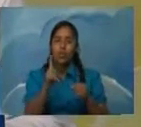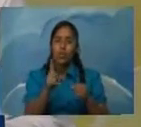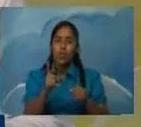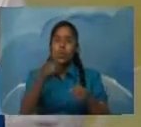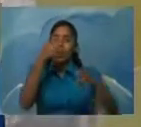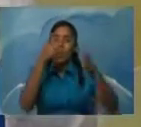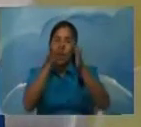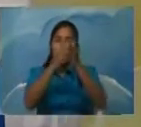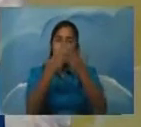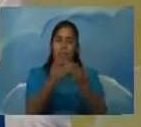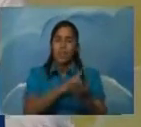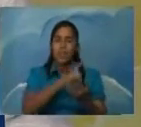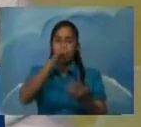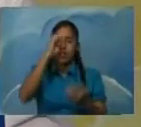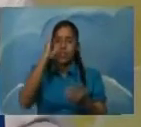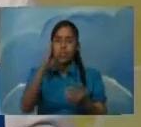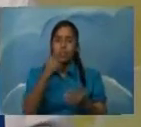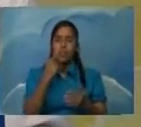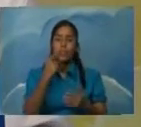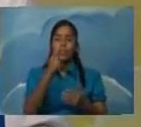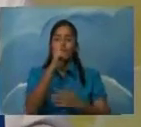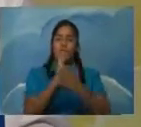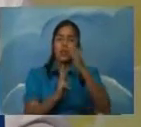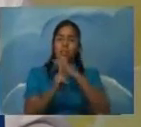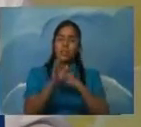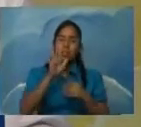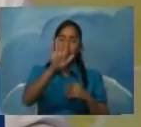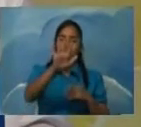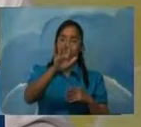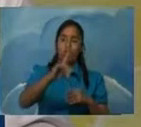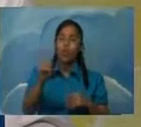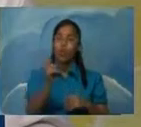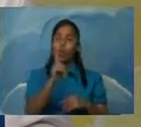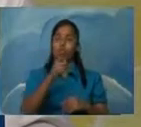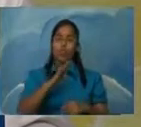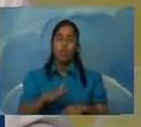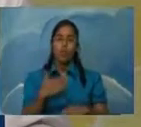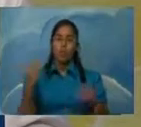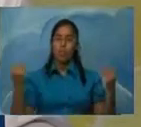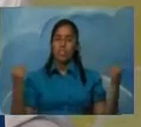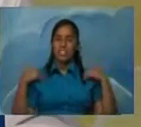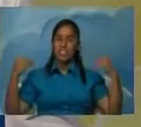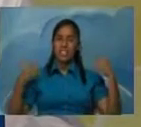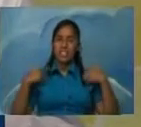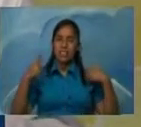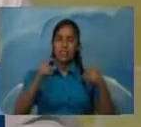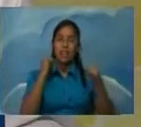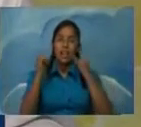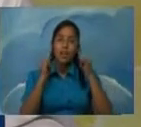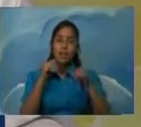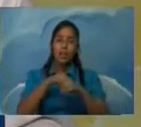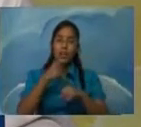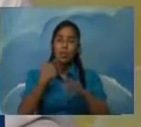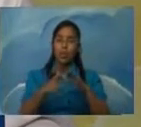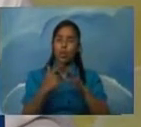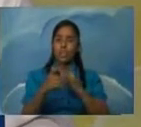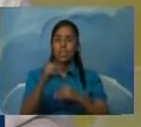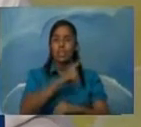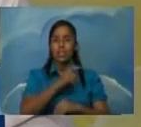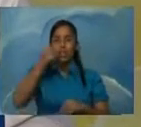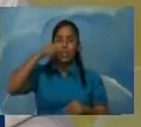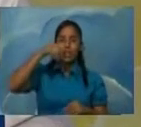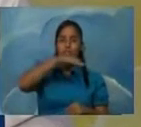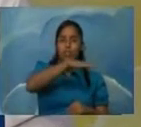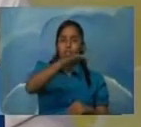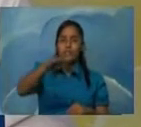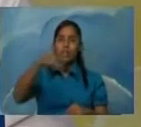palabra de Dios. Dice en el versículo 5, no podrás sacrificar la Pascua en cualquiera de las ciudades que Jehová